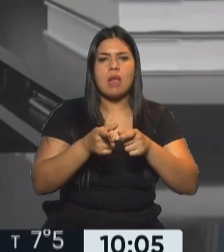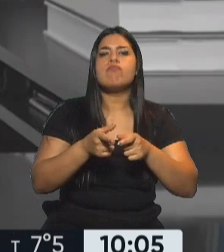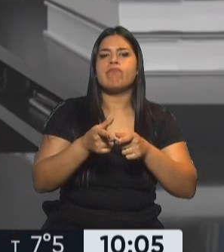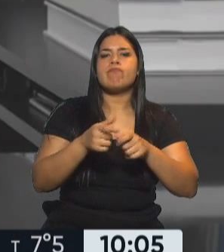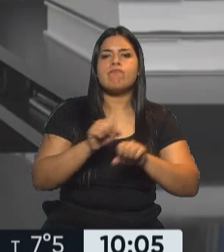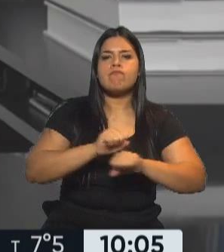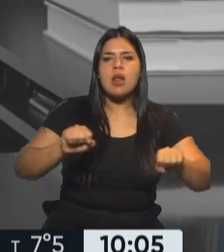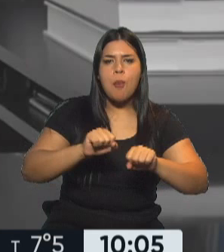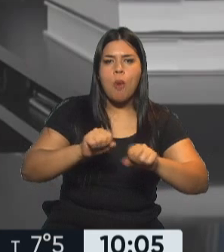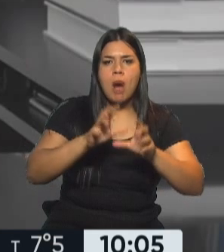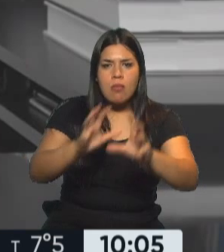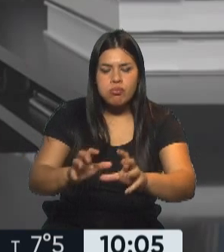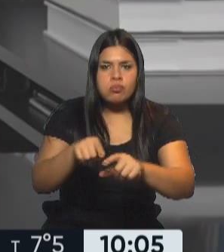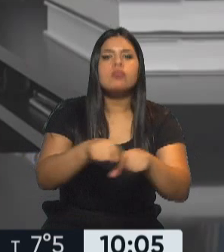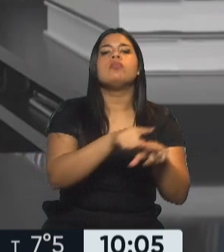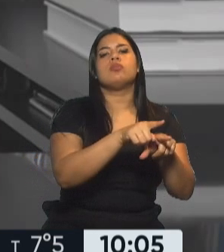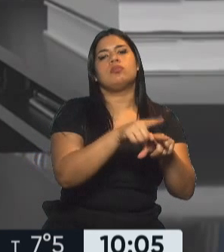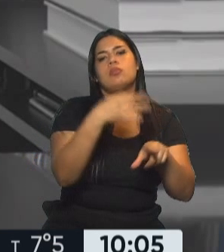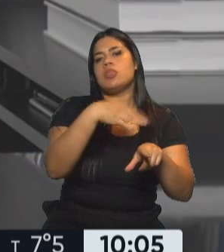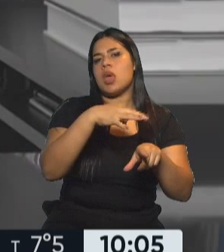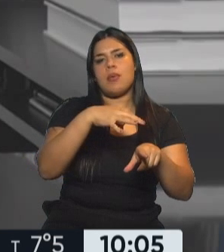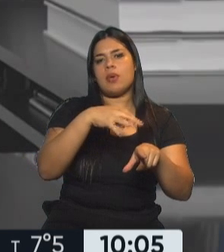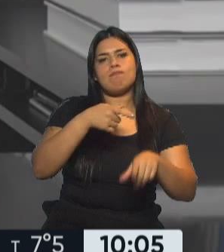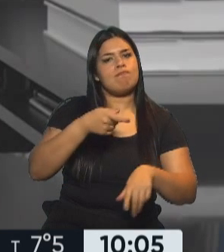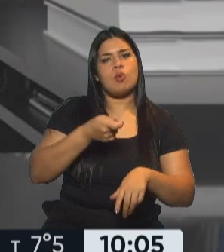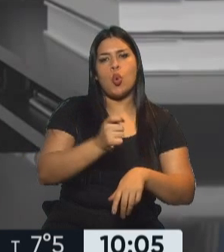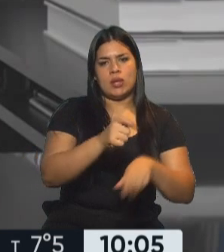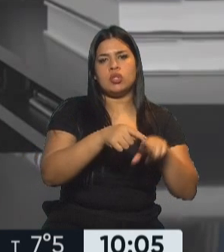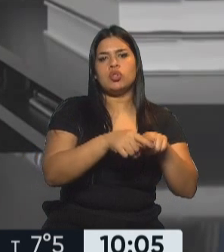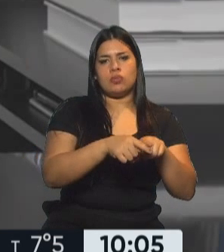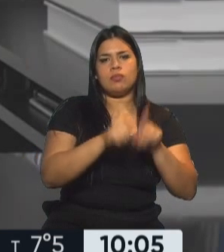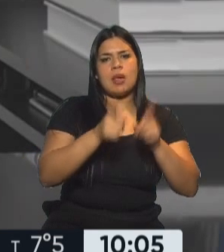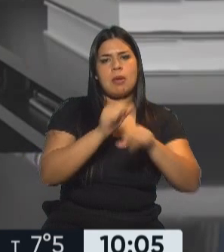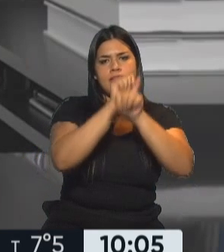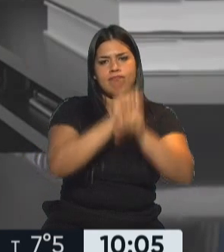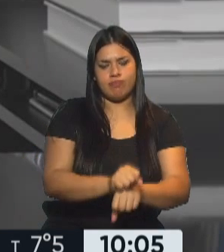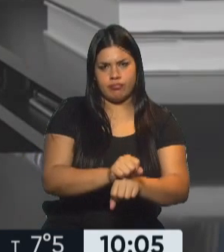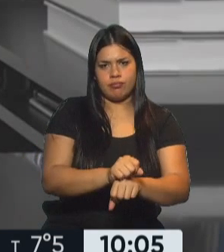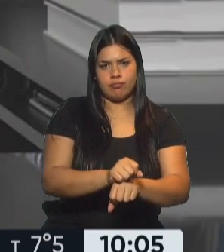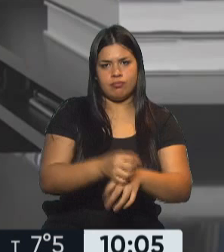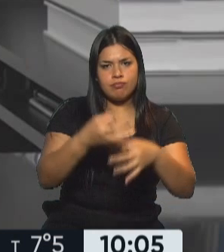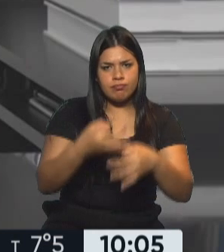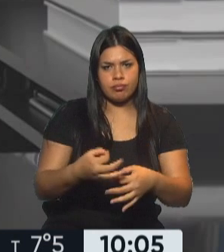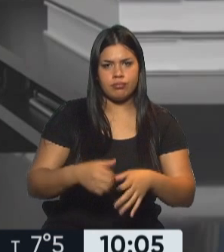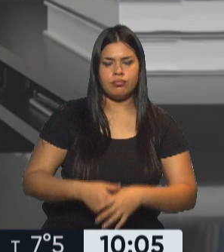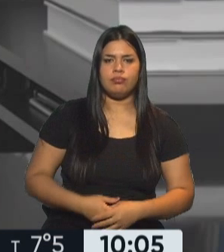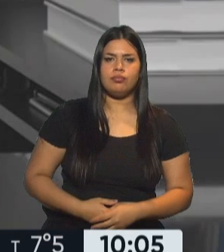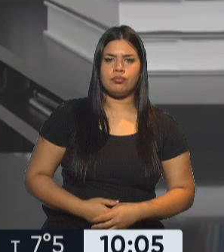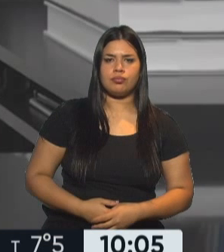sometidos a proceso judicial y cumplan condena efectiva por el delito de lesa humanidad que cometieron.